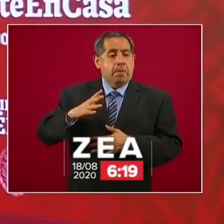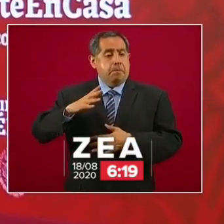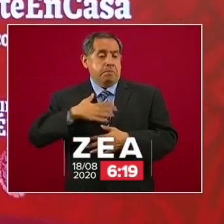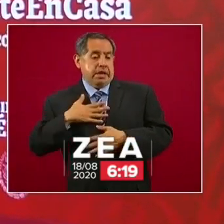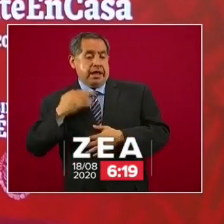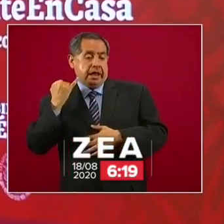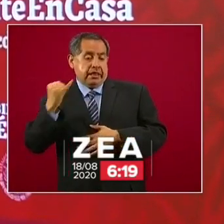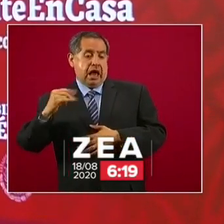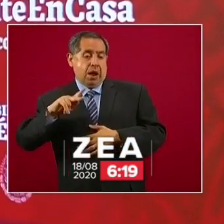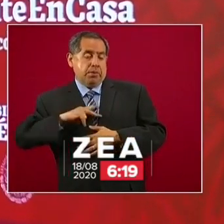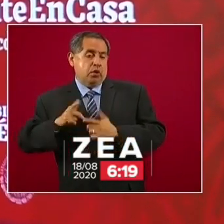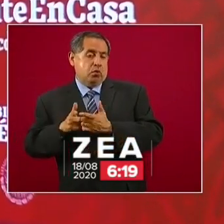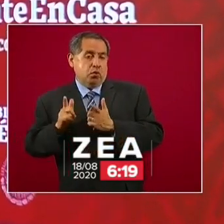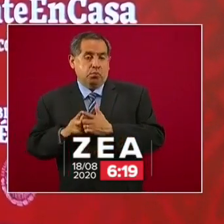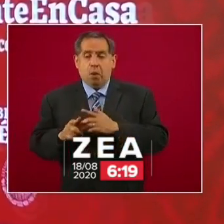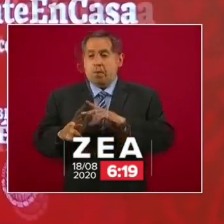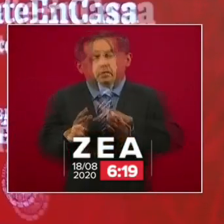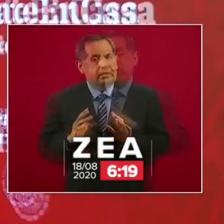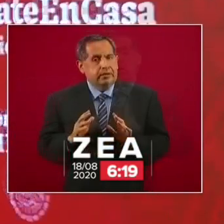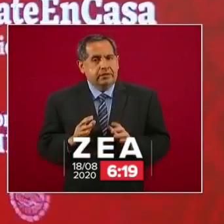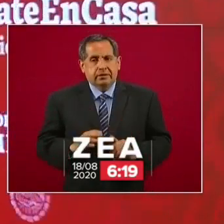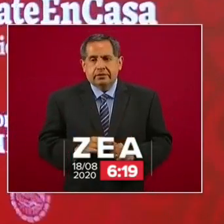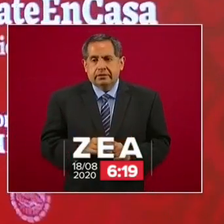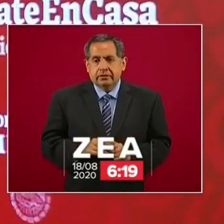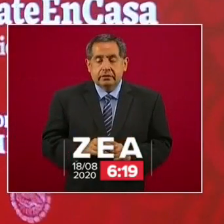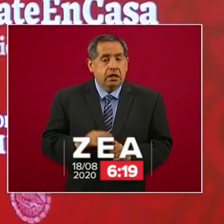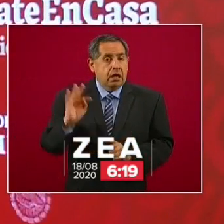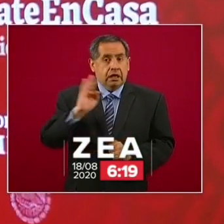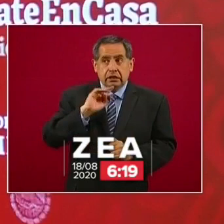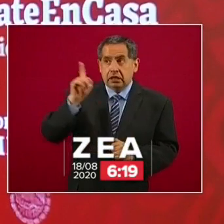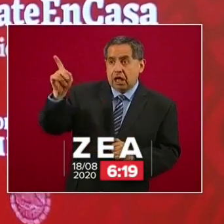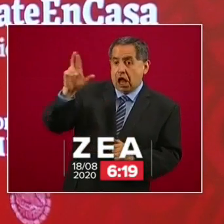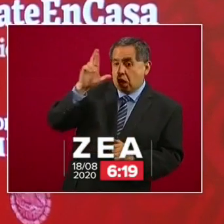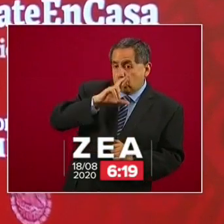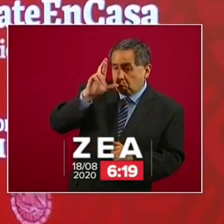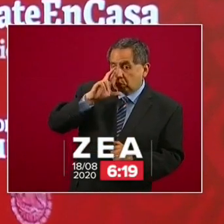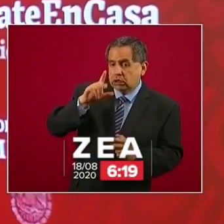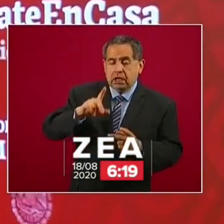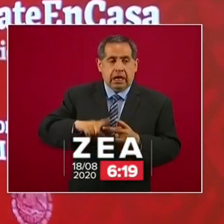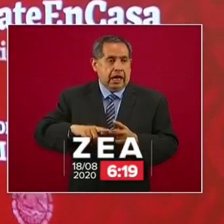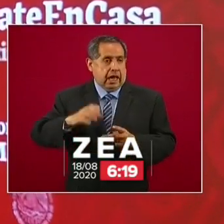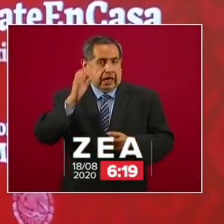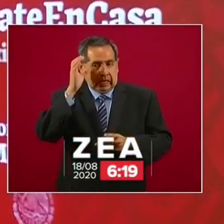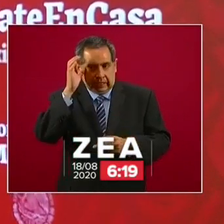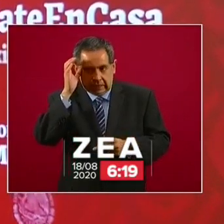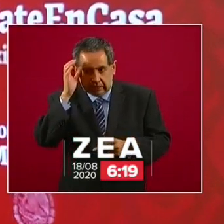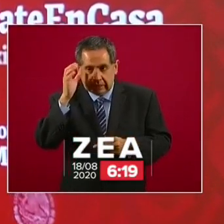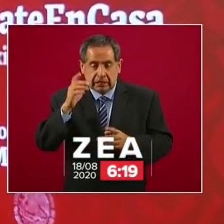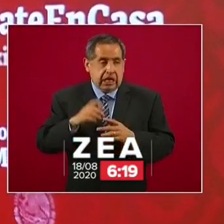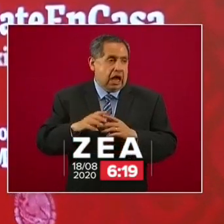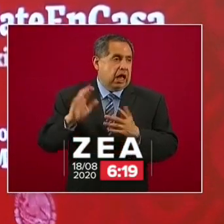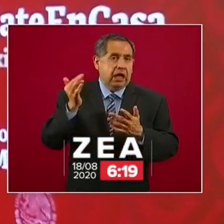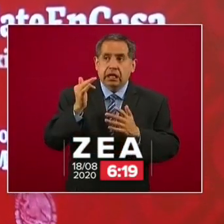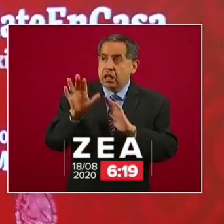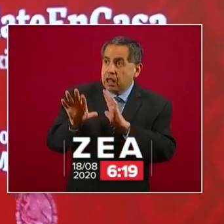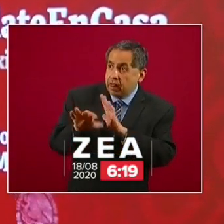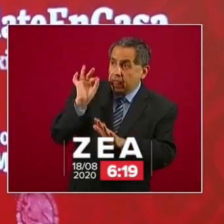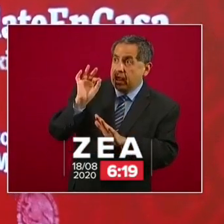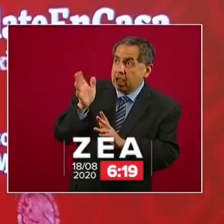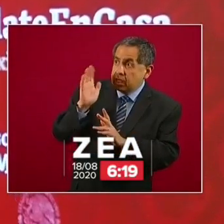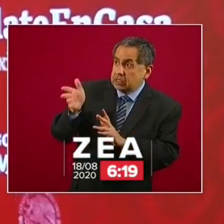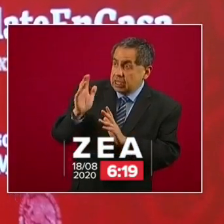pero la salud es primero. En Rusia, en China, se tiene primero la